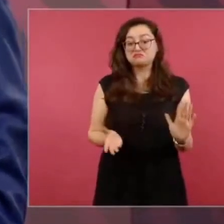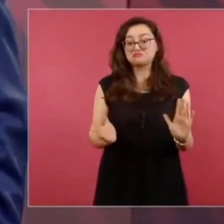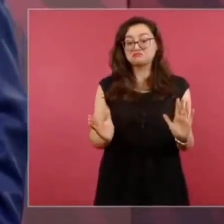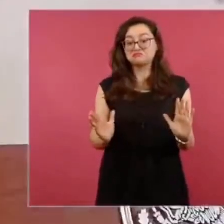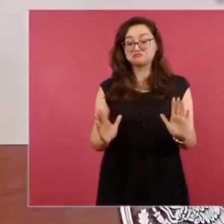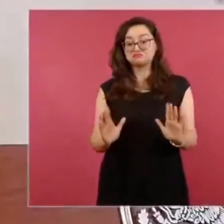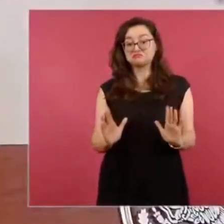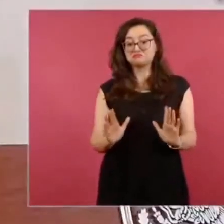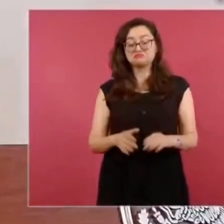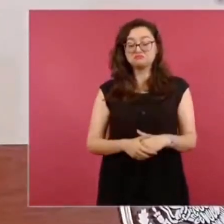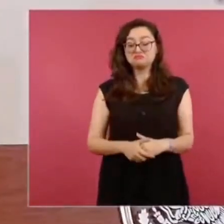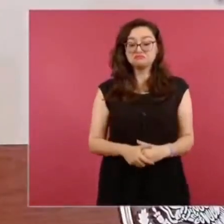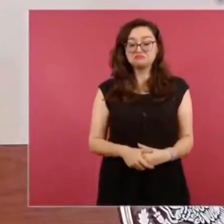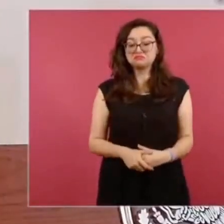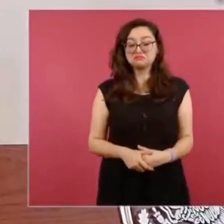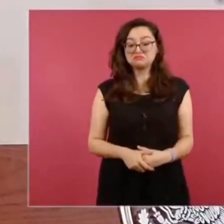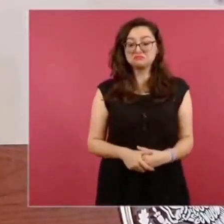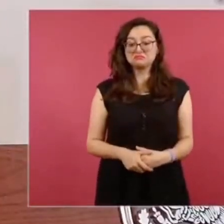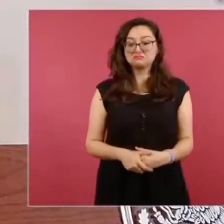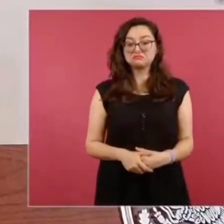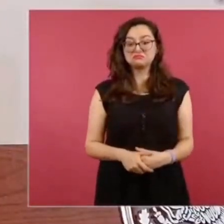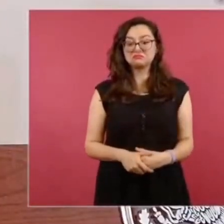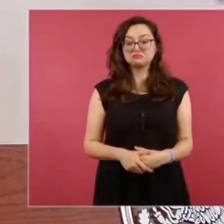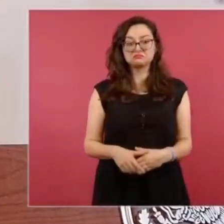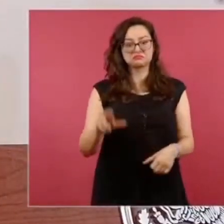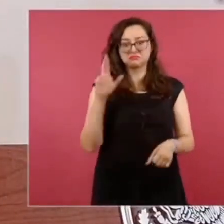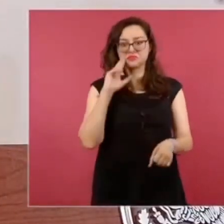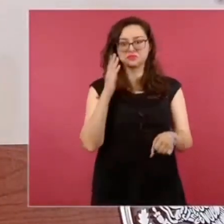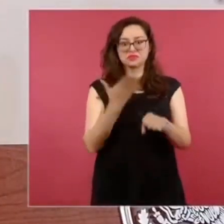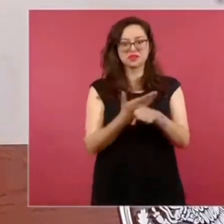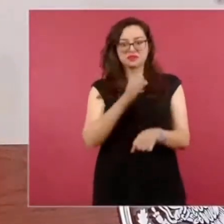Por decirlo menos, irresponsabilidad.